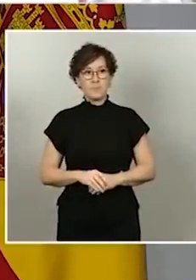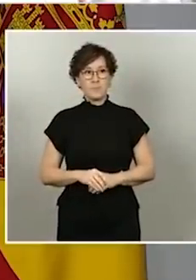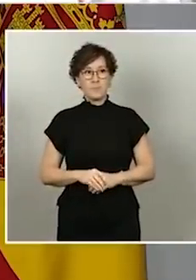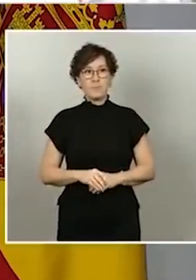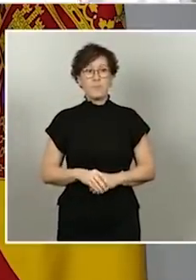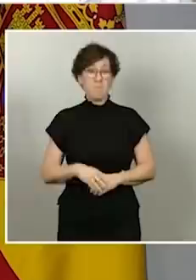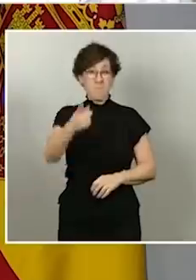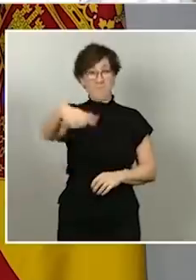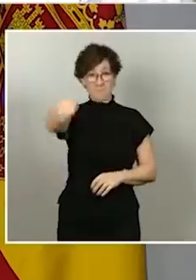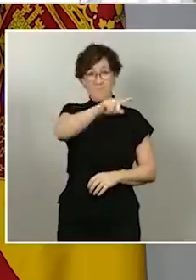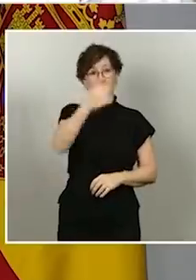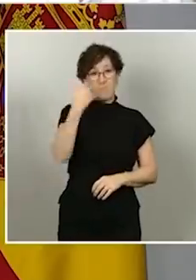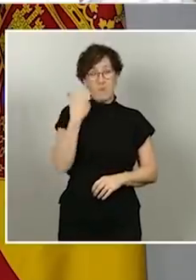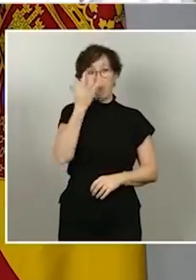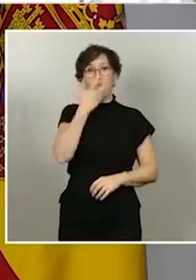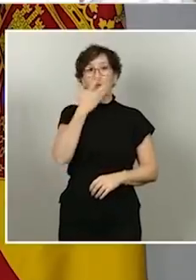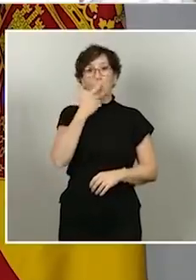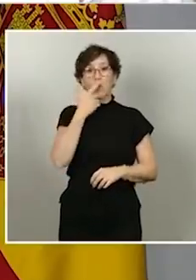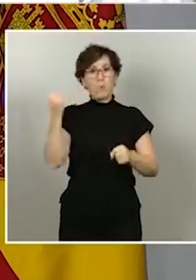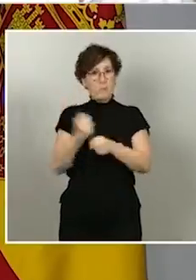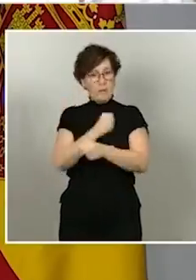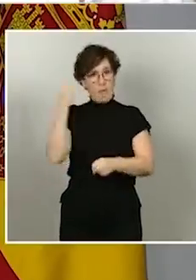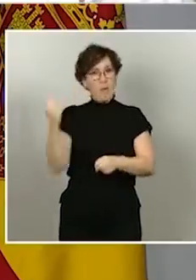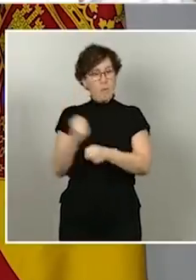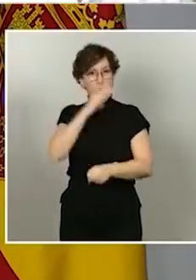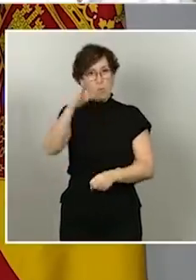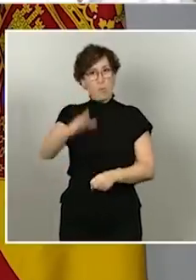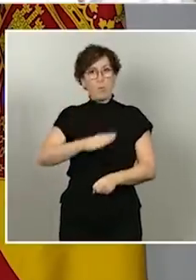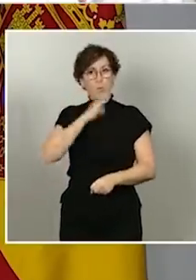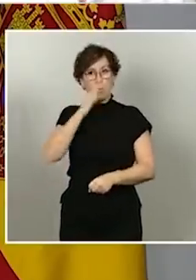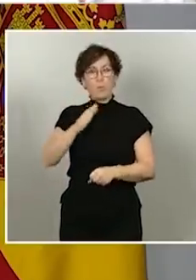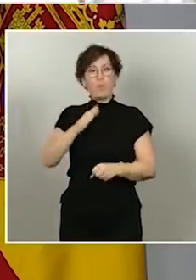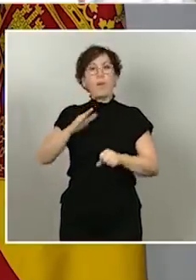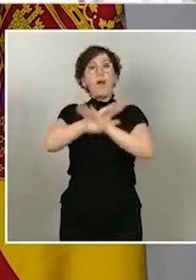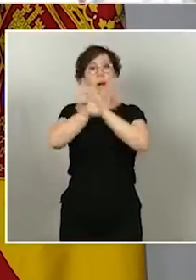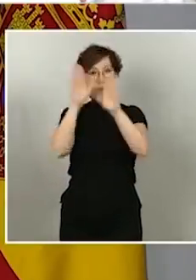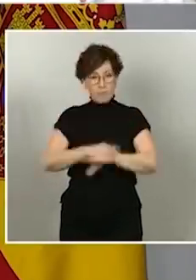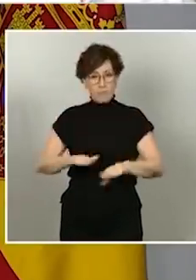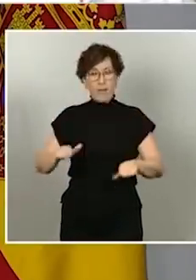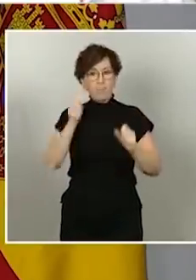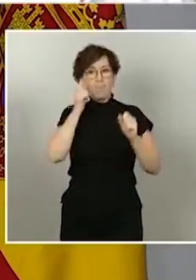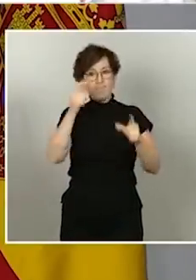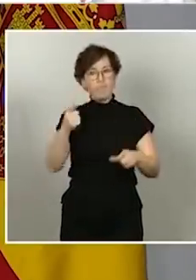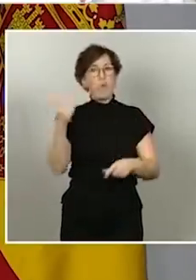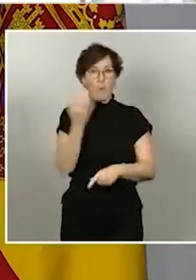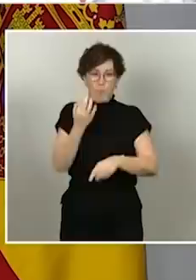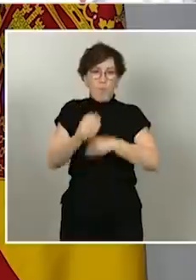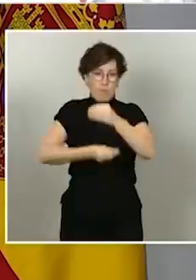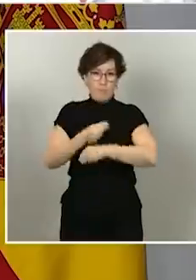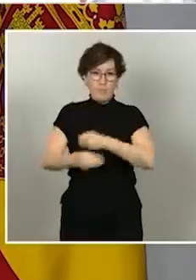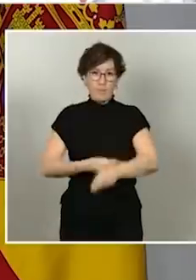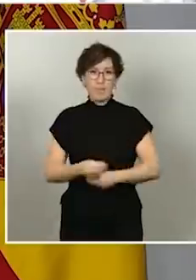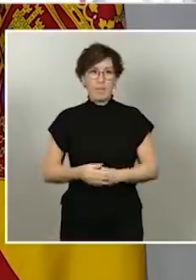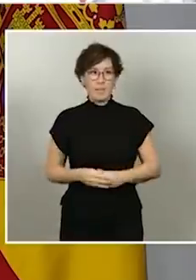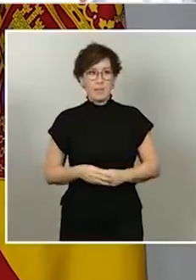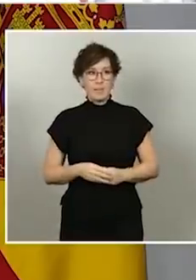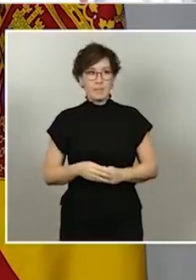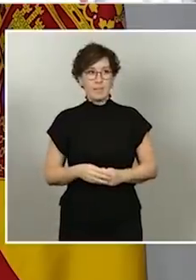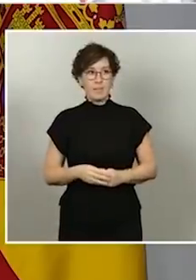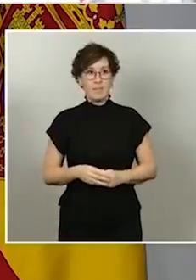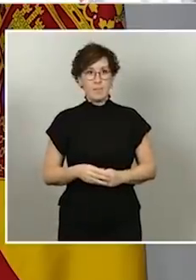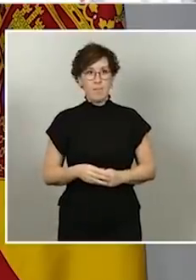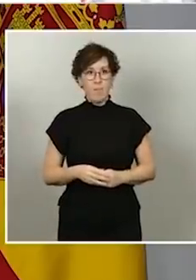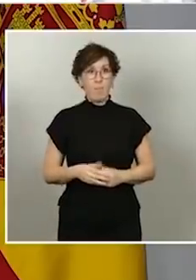Rubalcaba y que este nombre o apellido o mote de Lenin es porque es un comunista